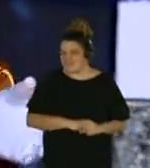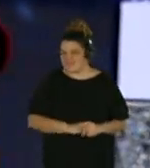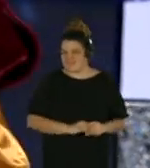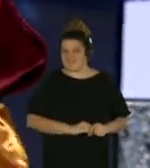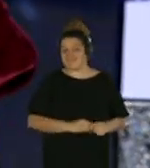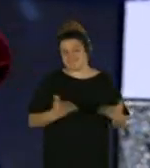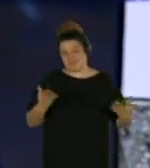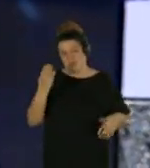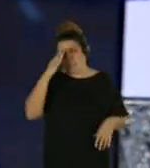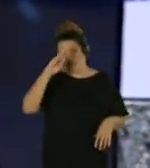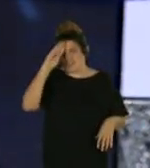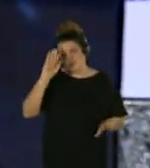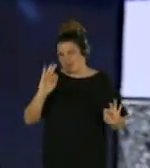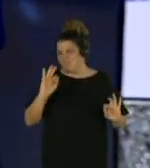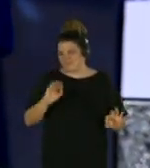el cubanito,